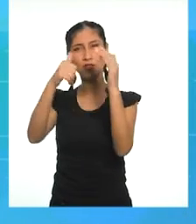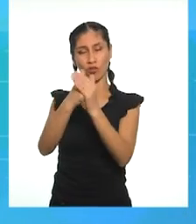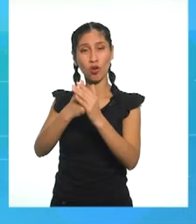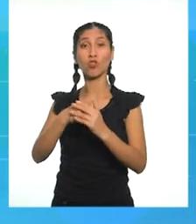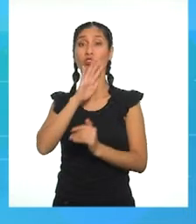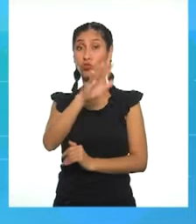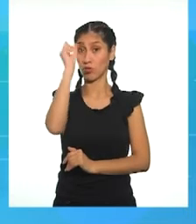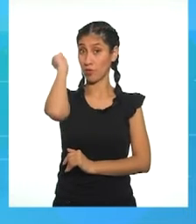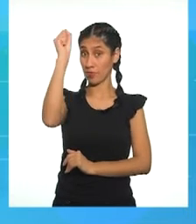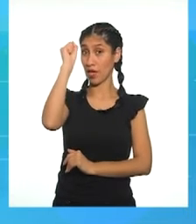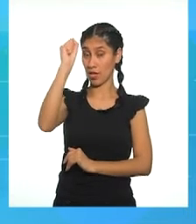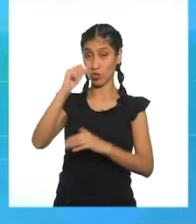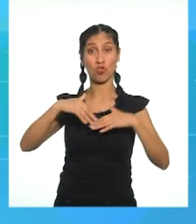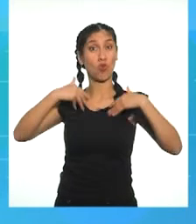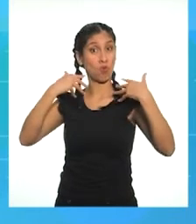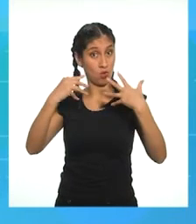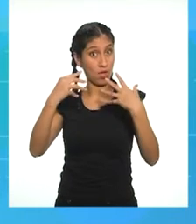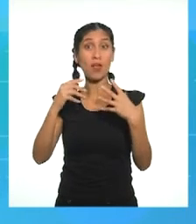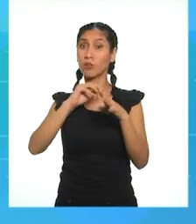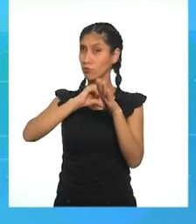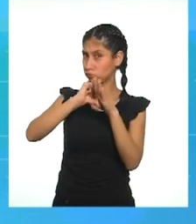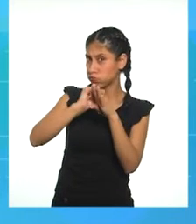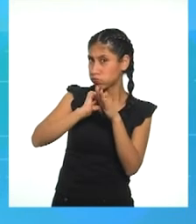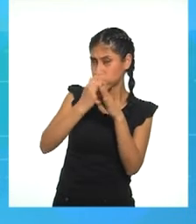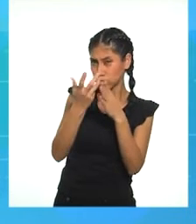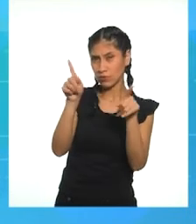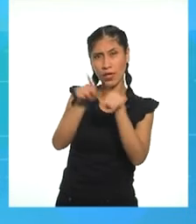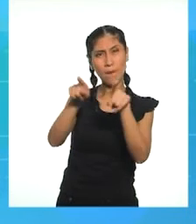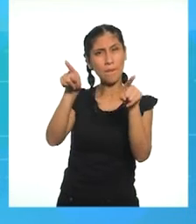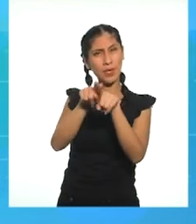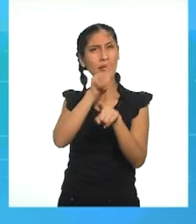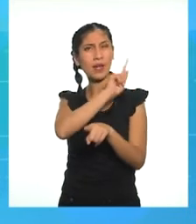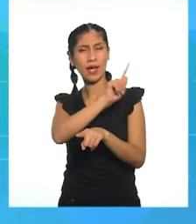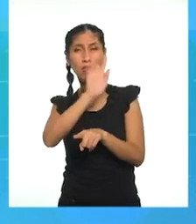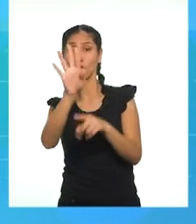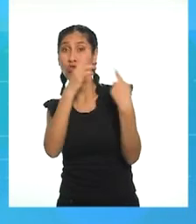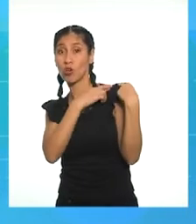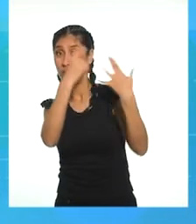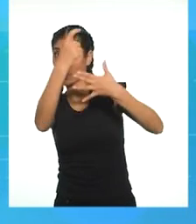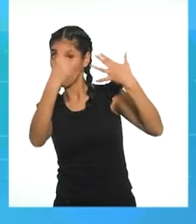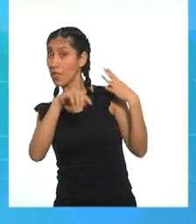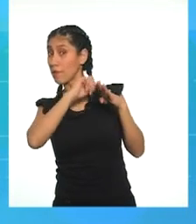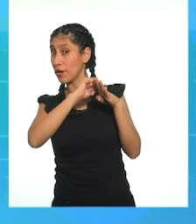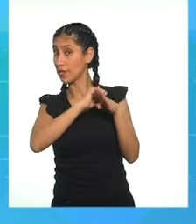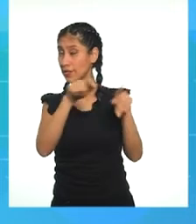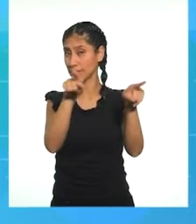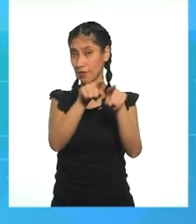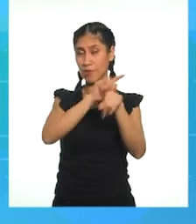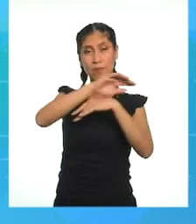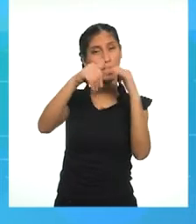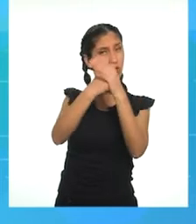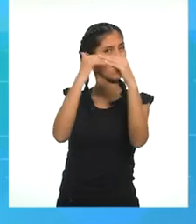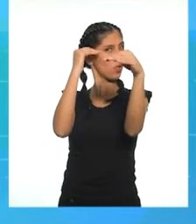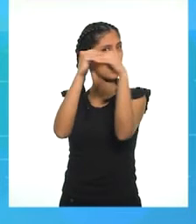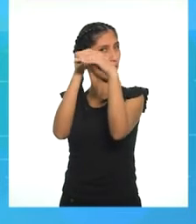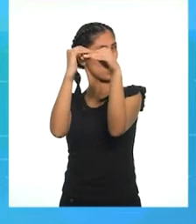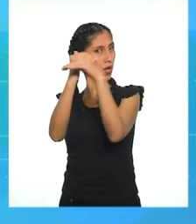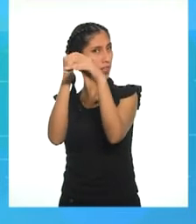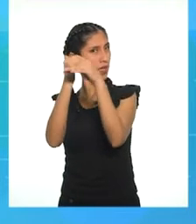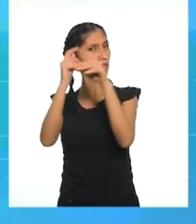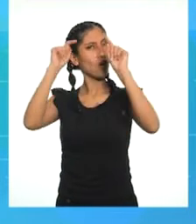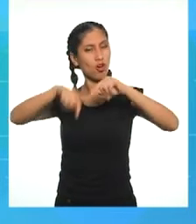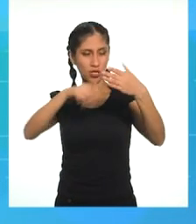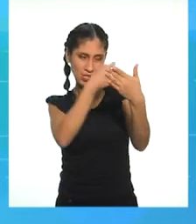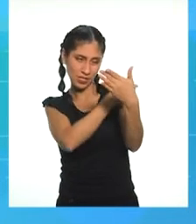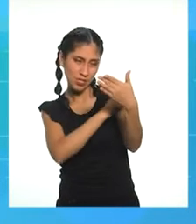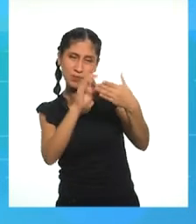sus derechos y cumplir con sus deberes y exista una verdadera igualdad de oportunidades. Hoy escribiremos